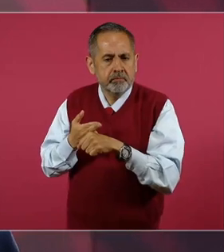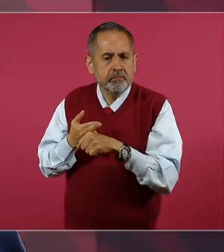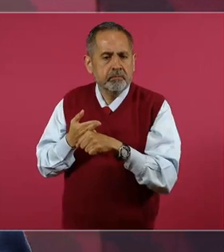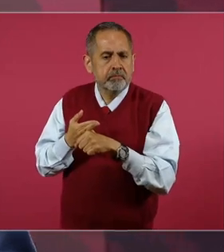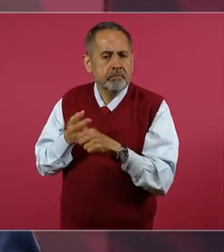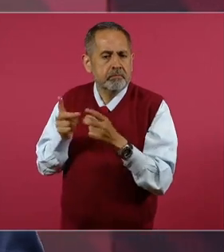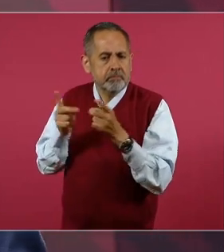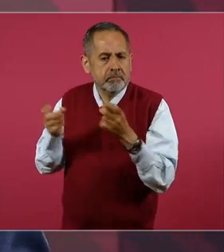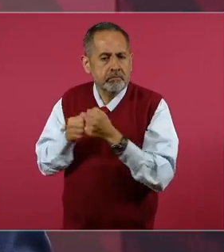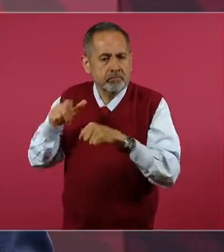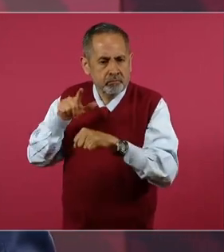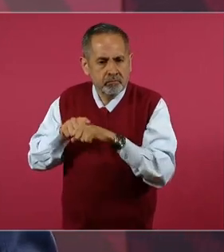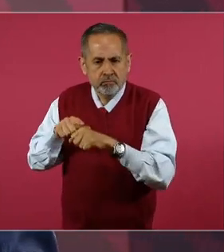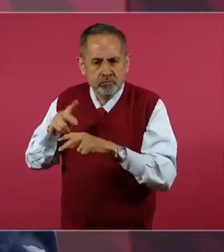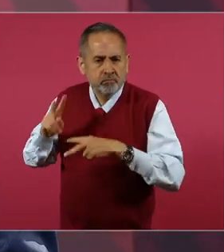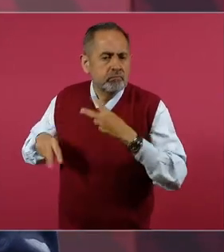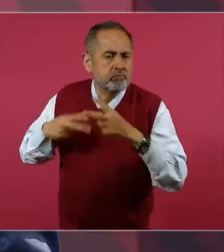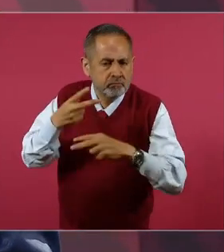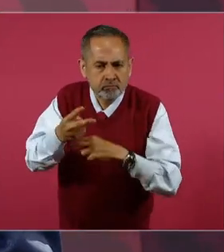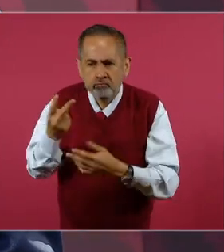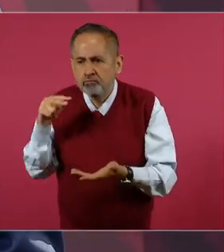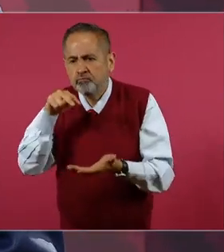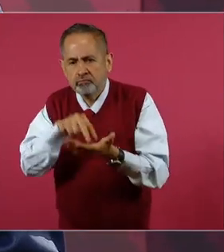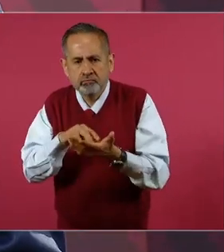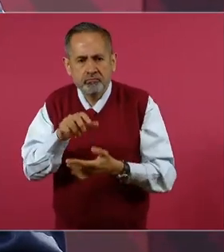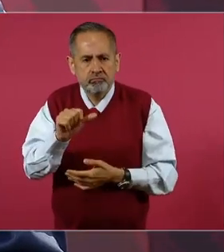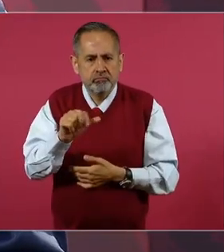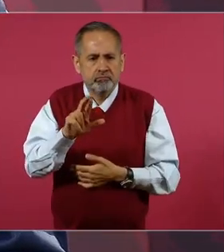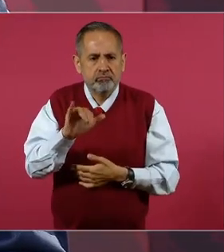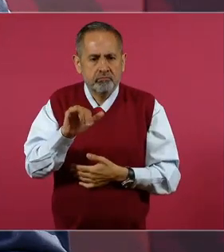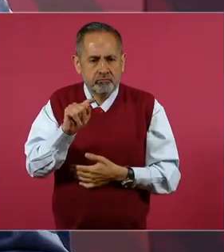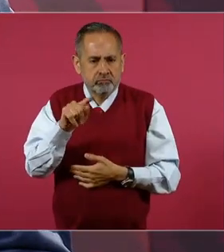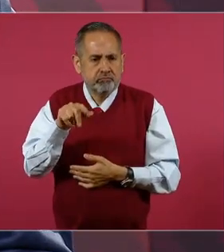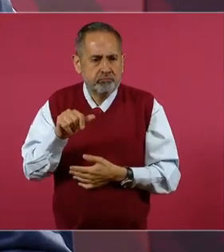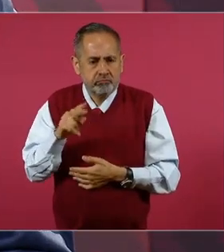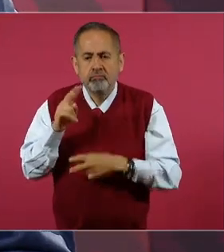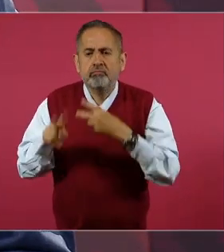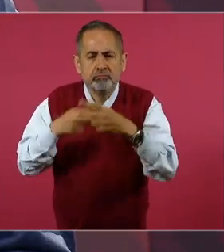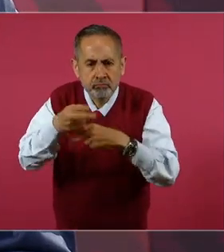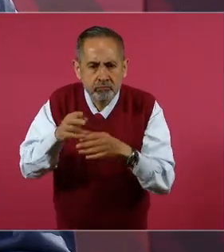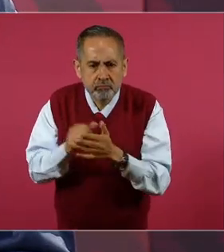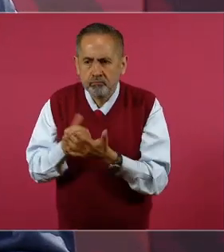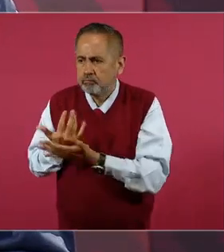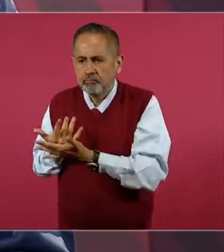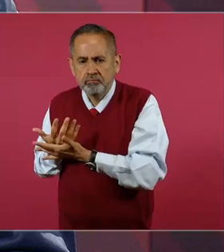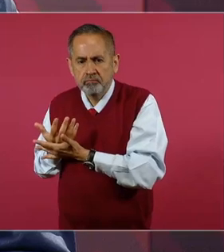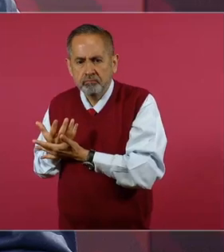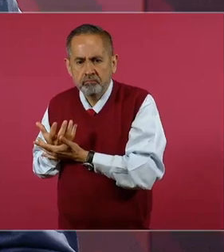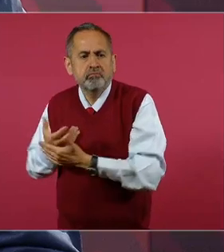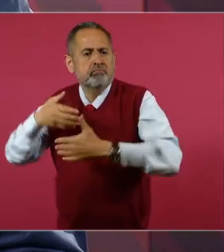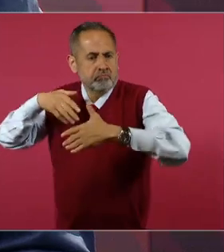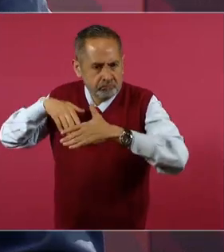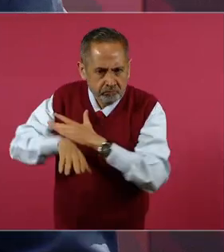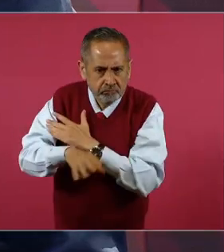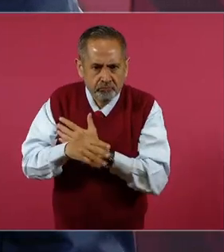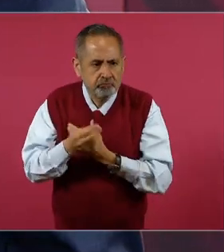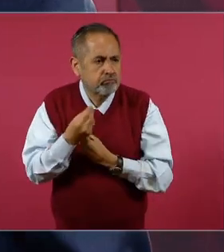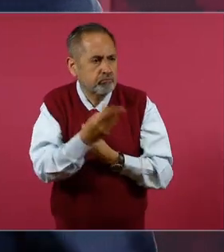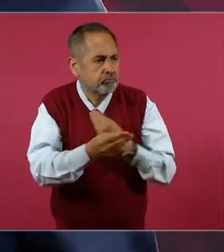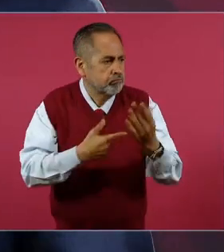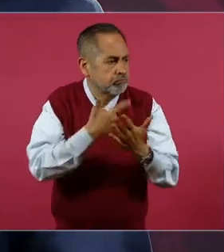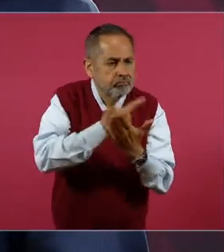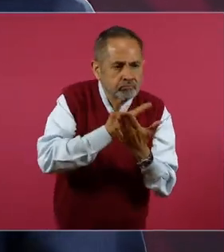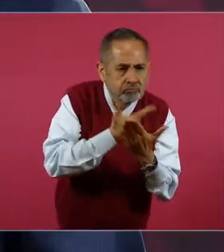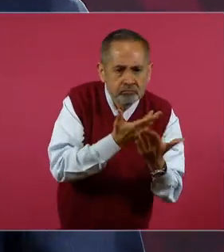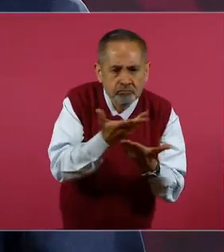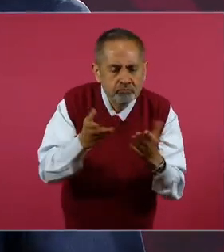Desarrollo Social, de Bienestar, Ariana Montiel, ya con las brigadas para empezar a hacer el censo.